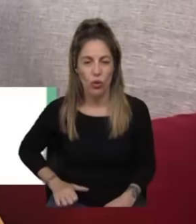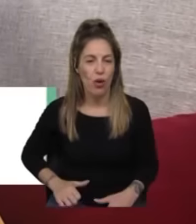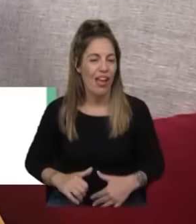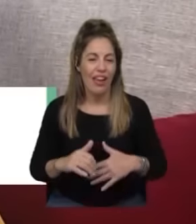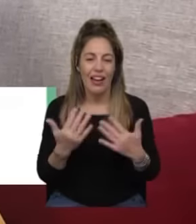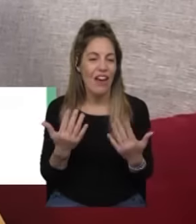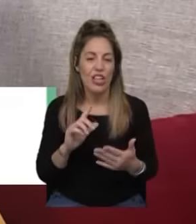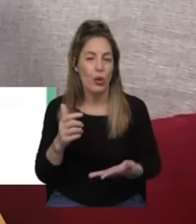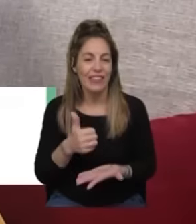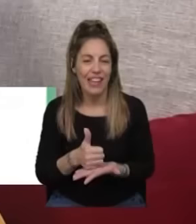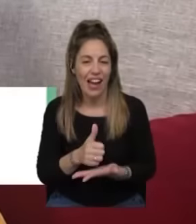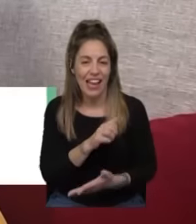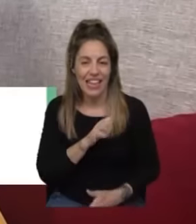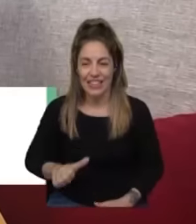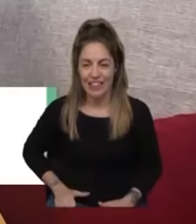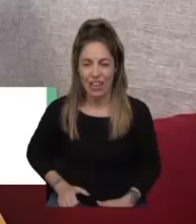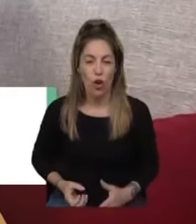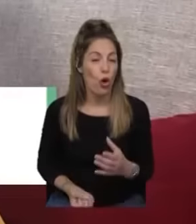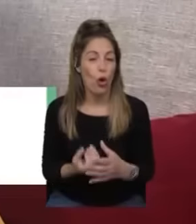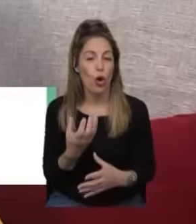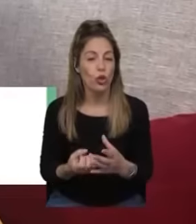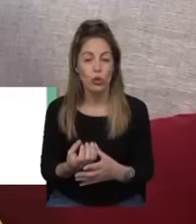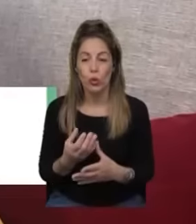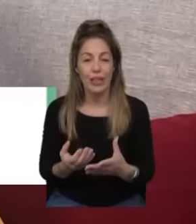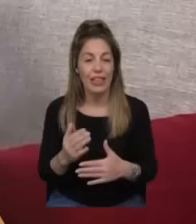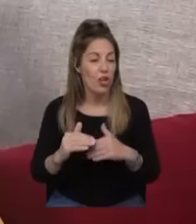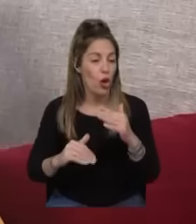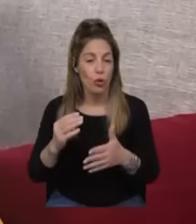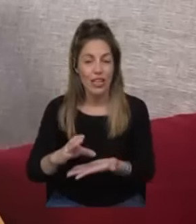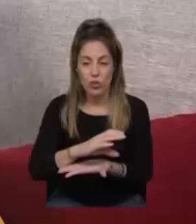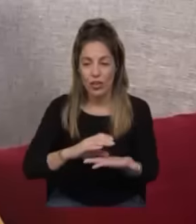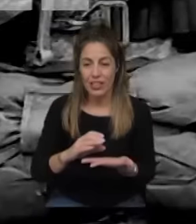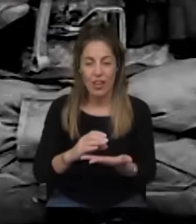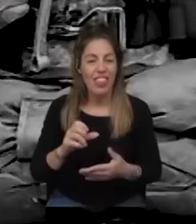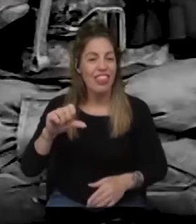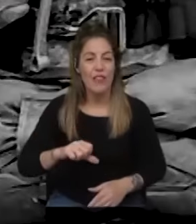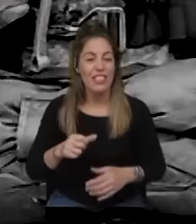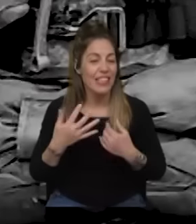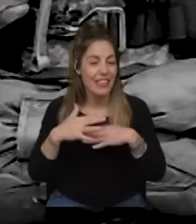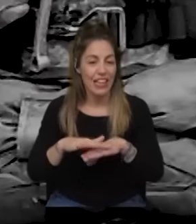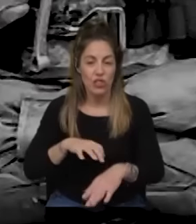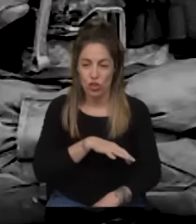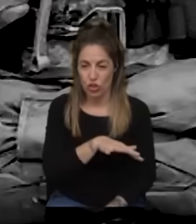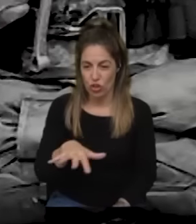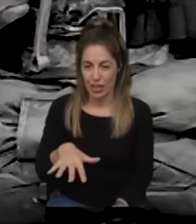omisión del Estado en construir ciudadanía. Hay un gran déficit de integración social.